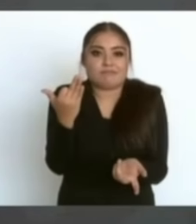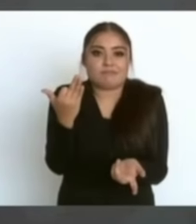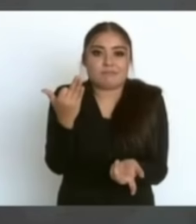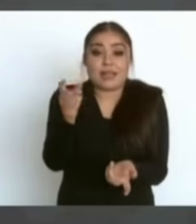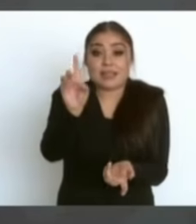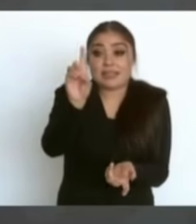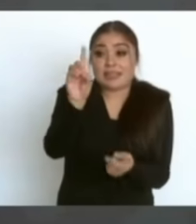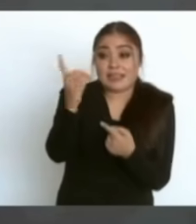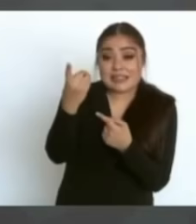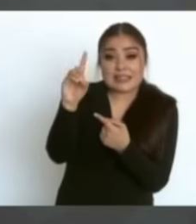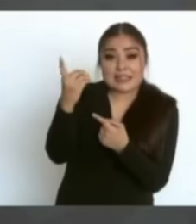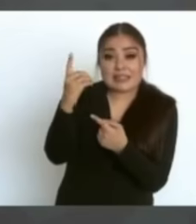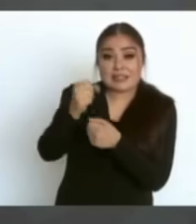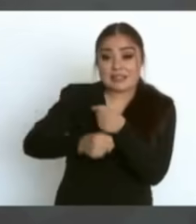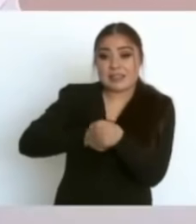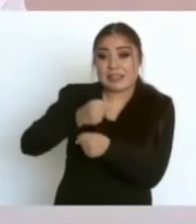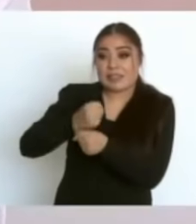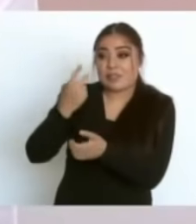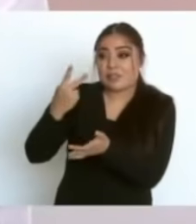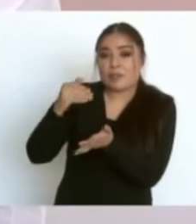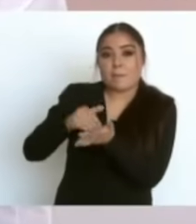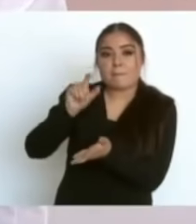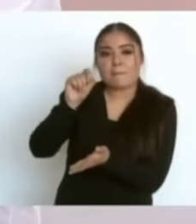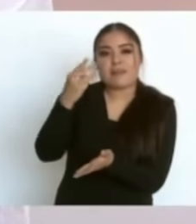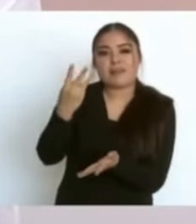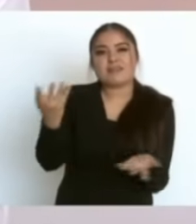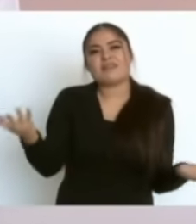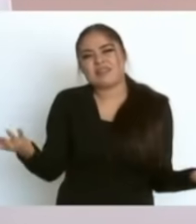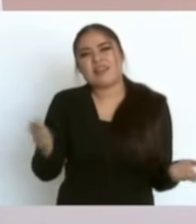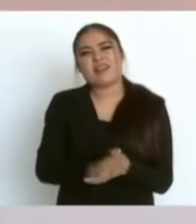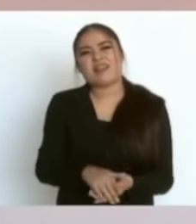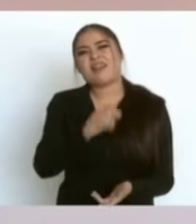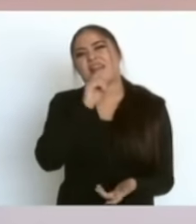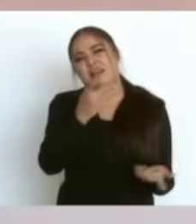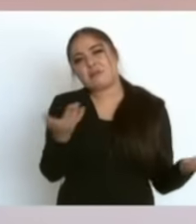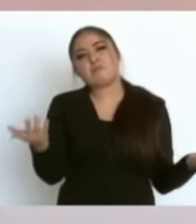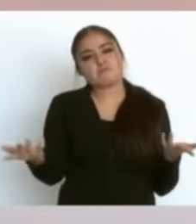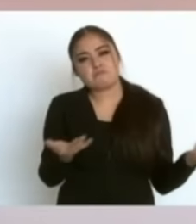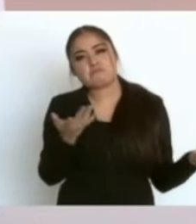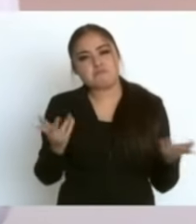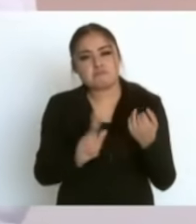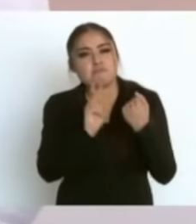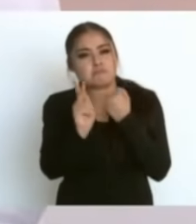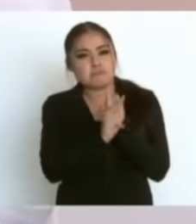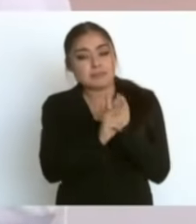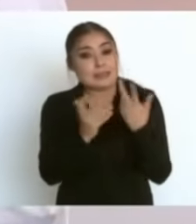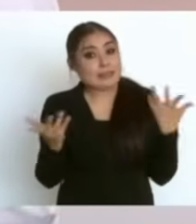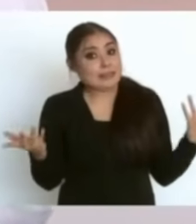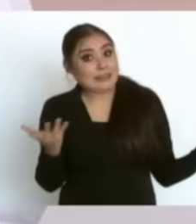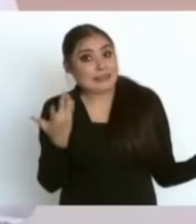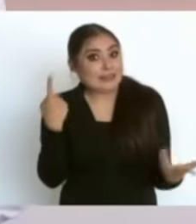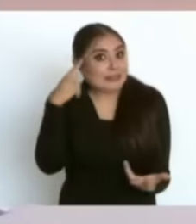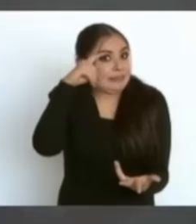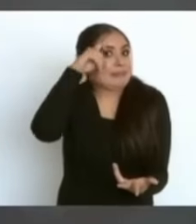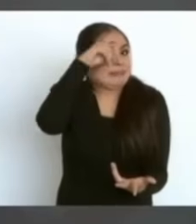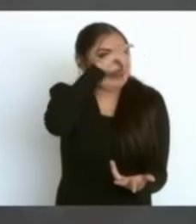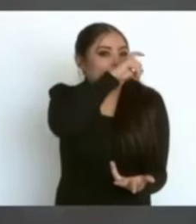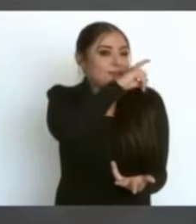en diciembre del 23 además va a estar el país ya bastante caliente